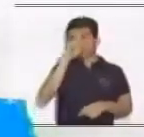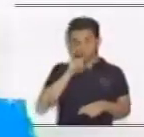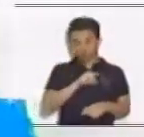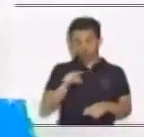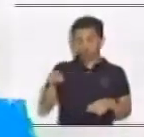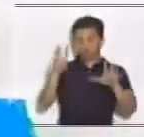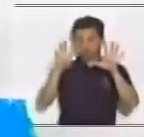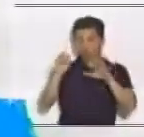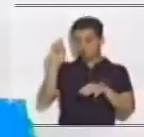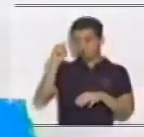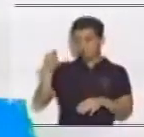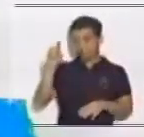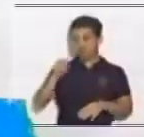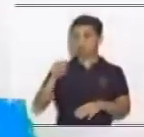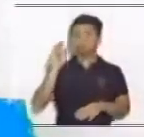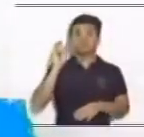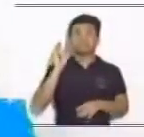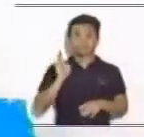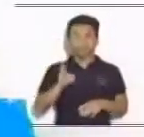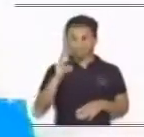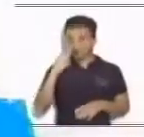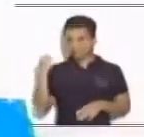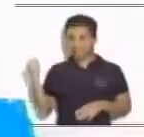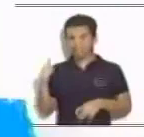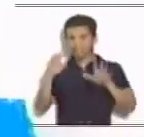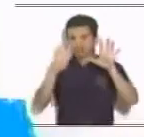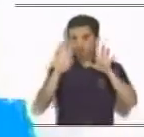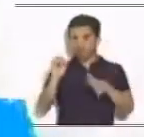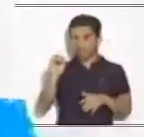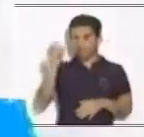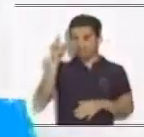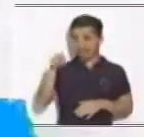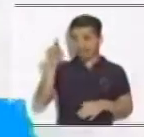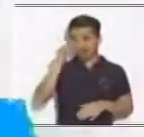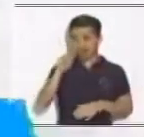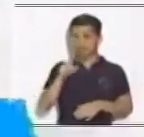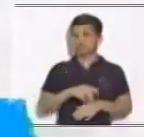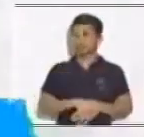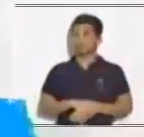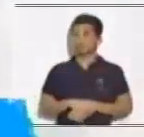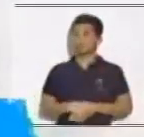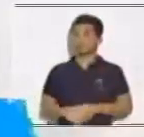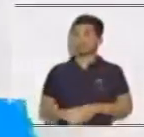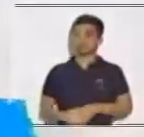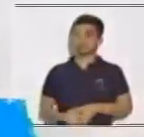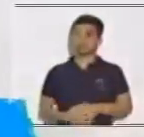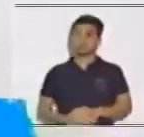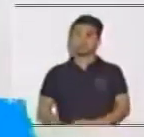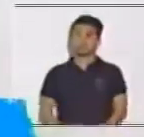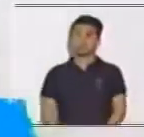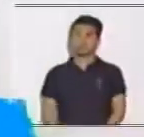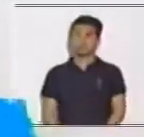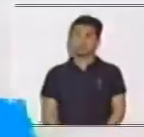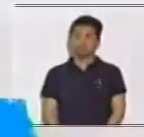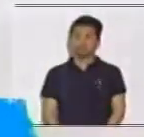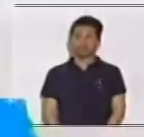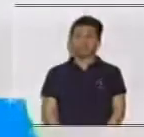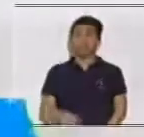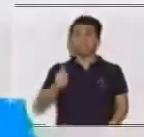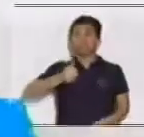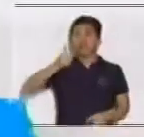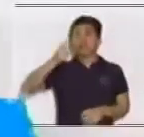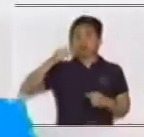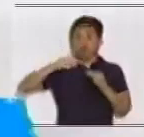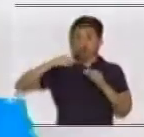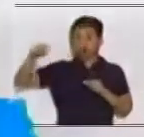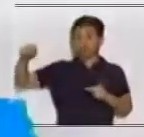recto siempre mide 90 grados, repito. De los tres, el mayor de